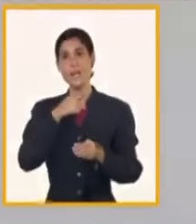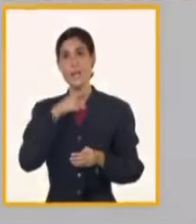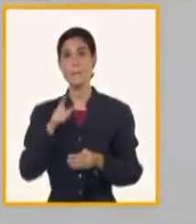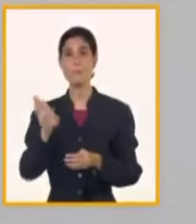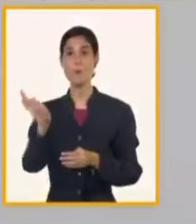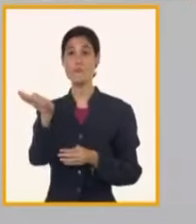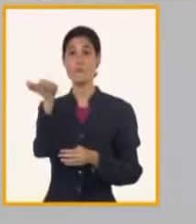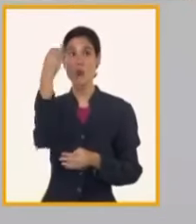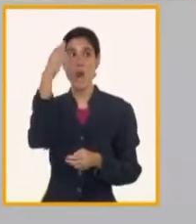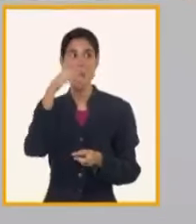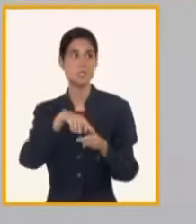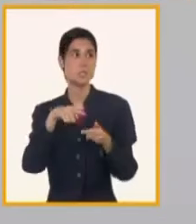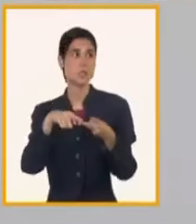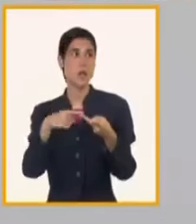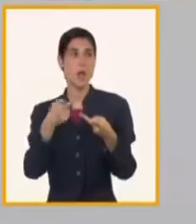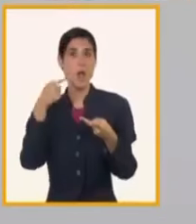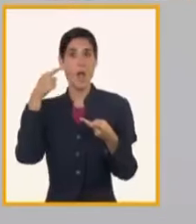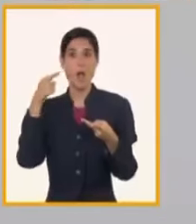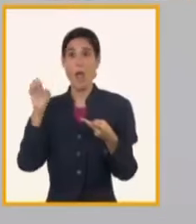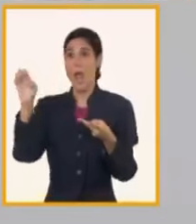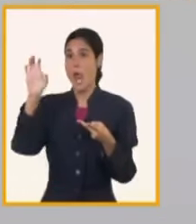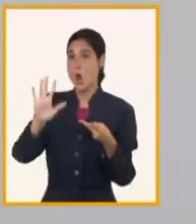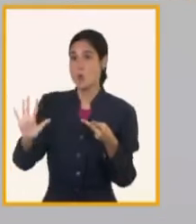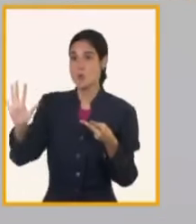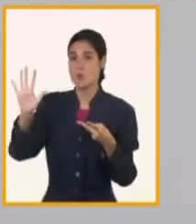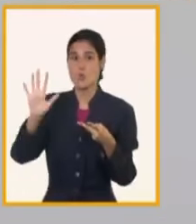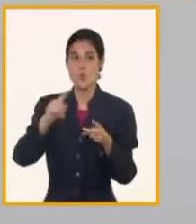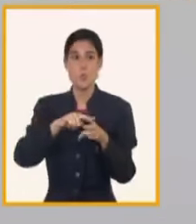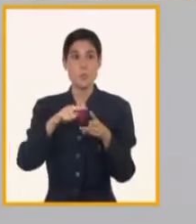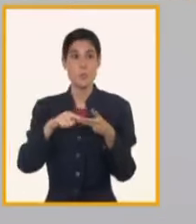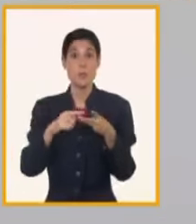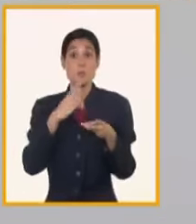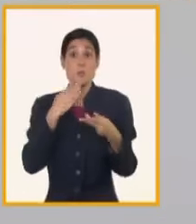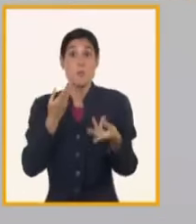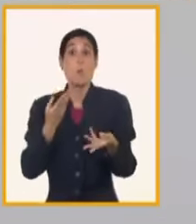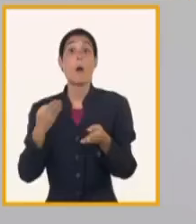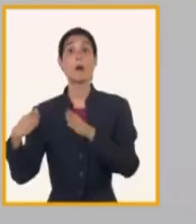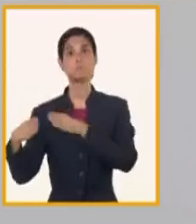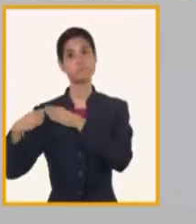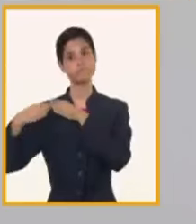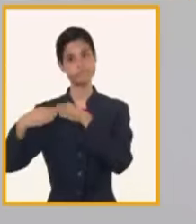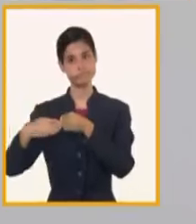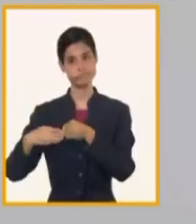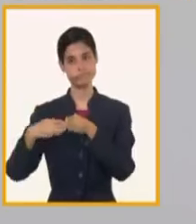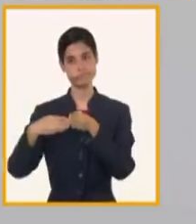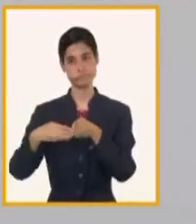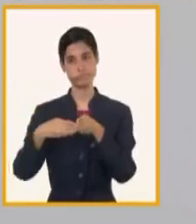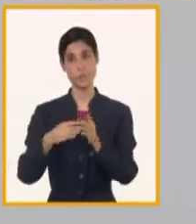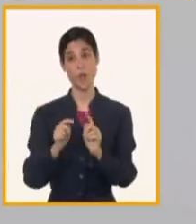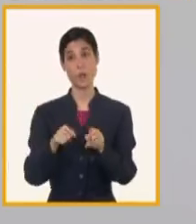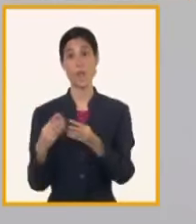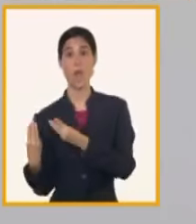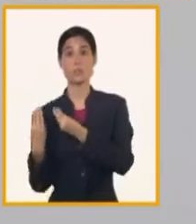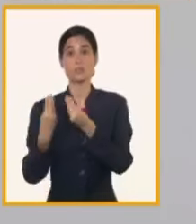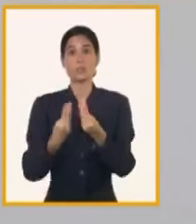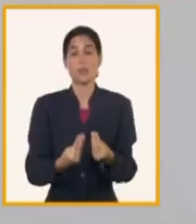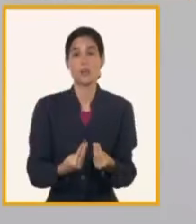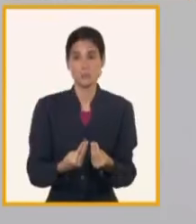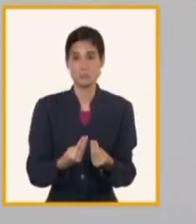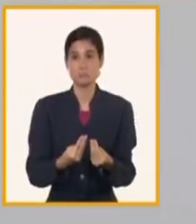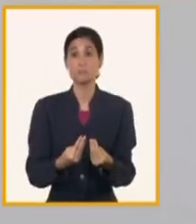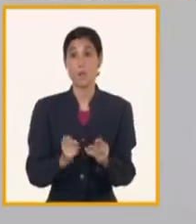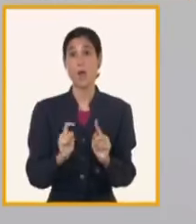Europa ir a Francia buscarla por Italia traer esa bomba eh con toda la situación financiera que nosotros tenemos bueno y un grupo de